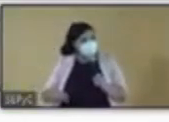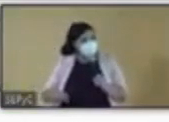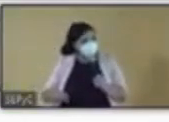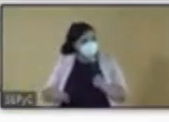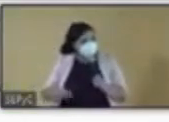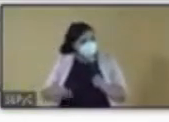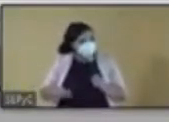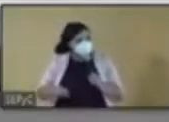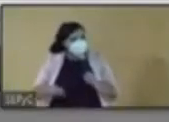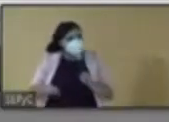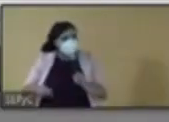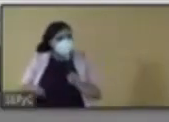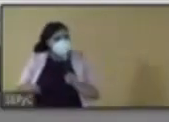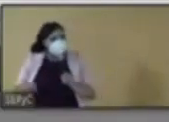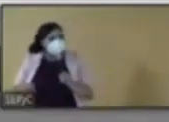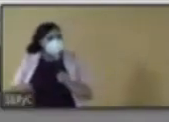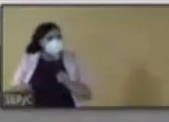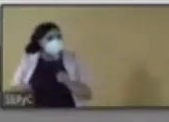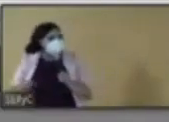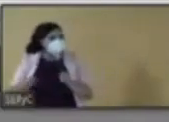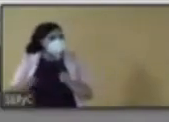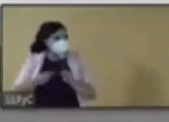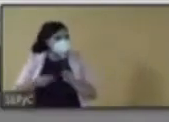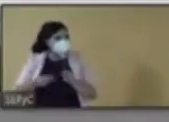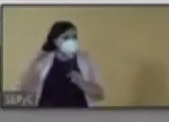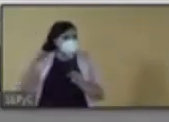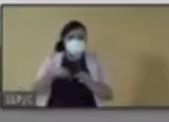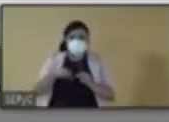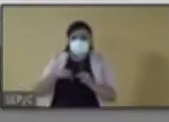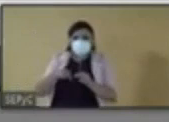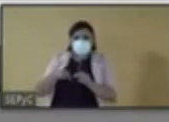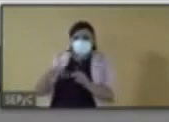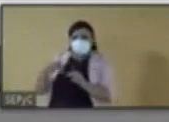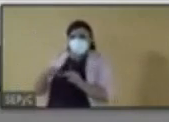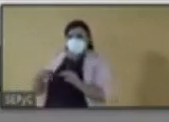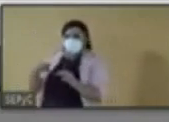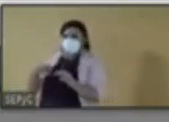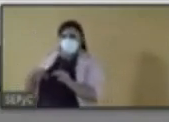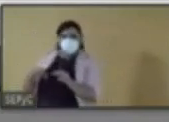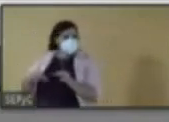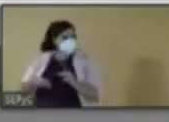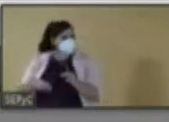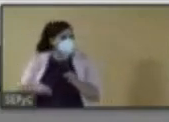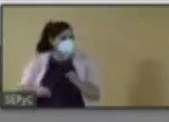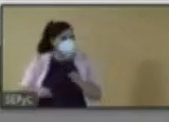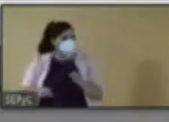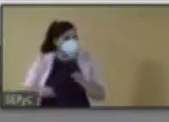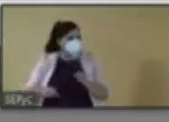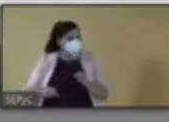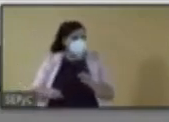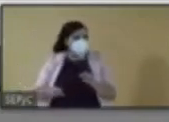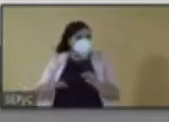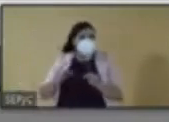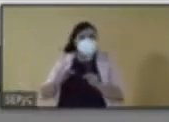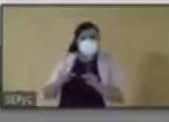inferior para que esa nota aclaratoria se agregue a la declaración enviada por el servidor